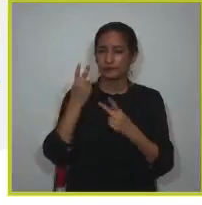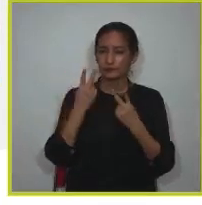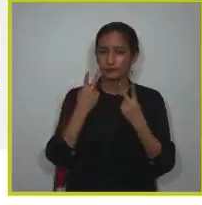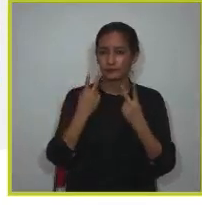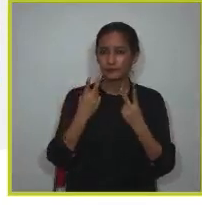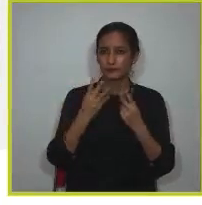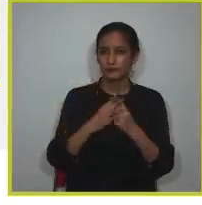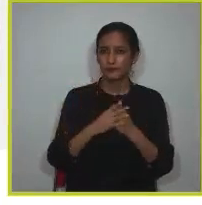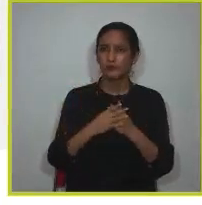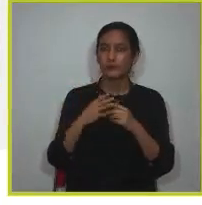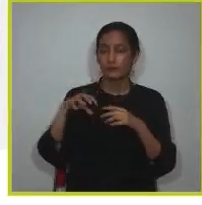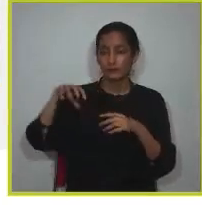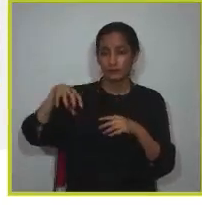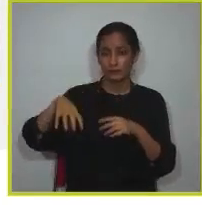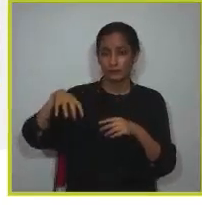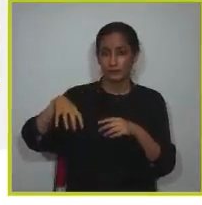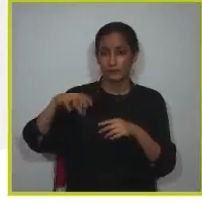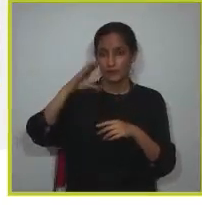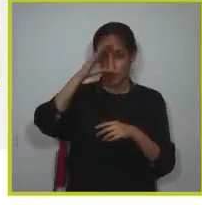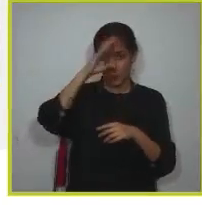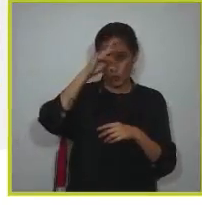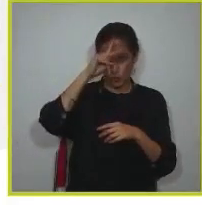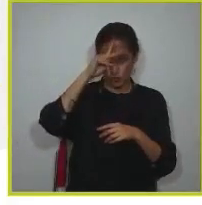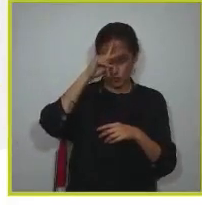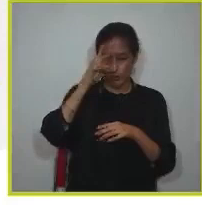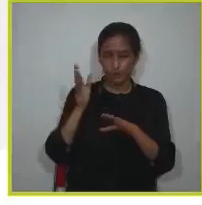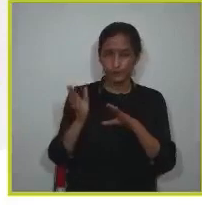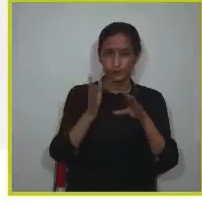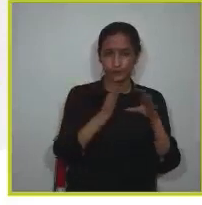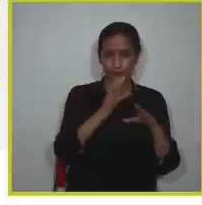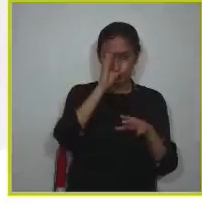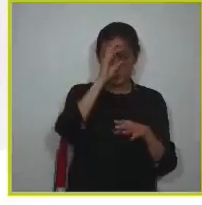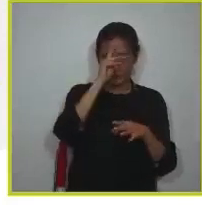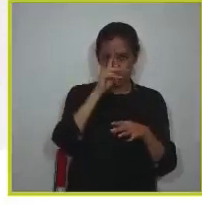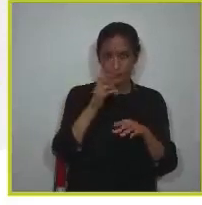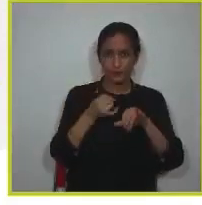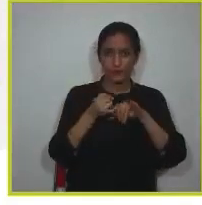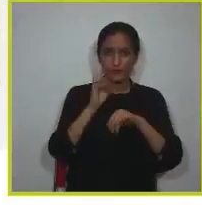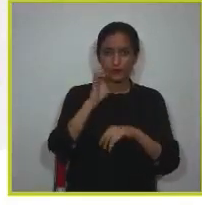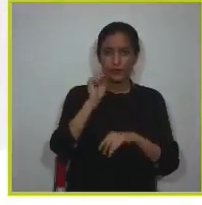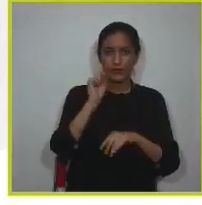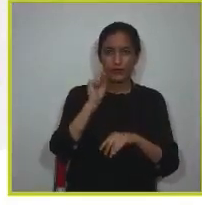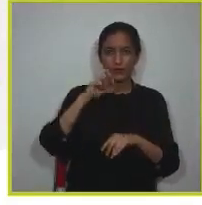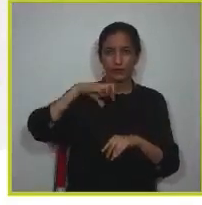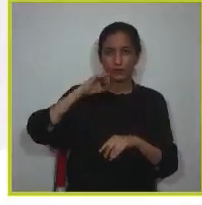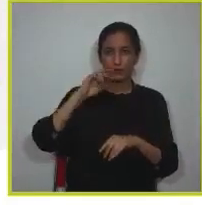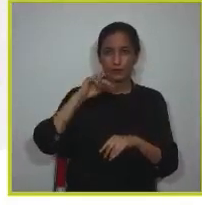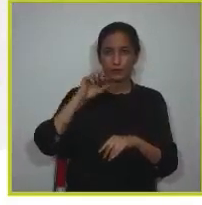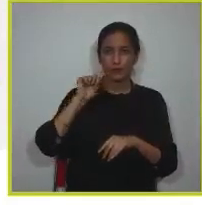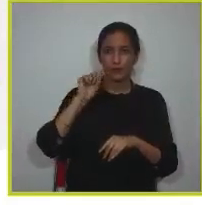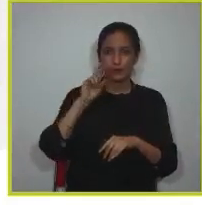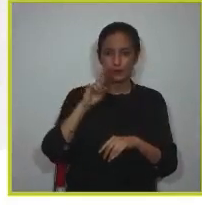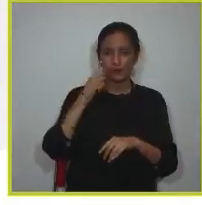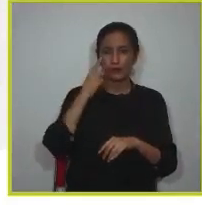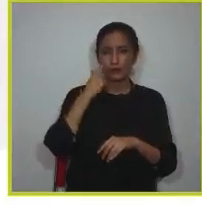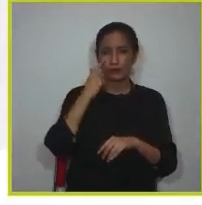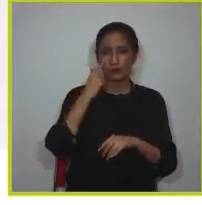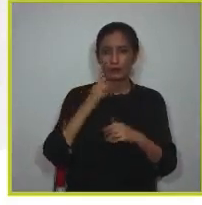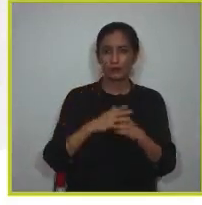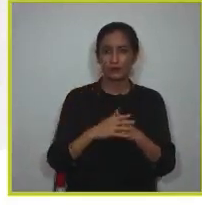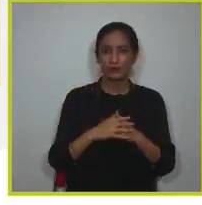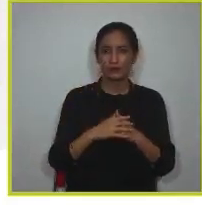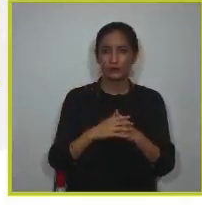o está localizada en el cusco específicamente en espinar no espinar que es muy conocido